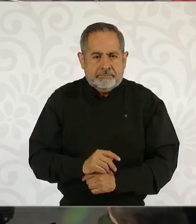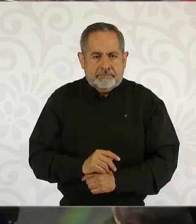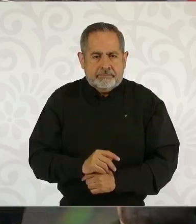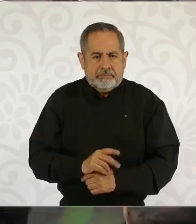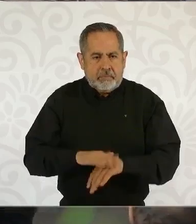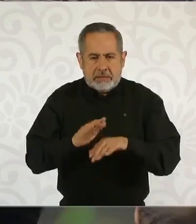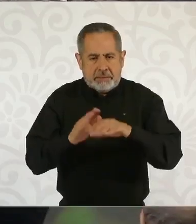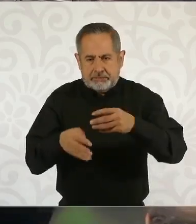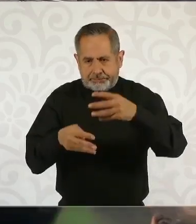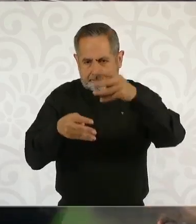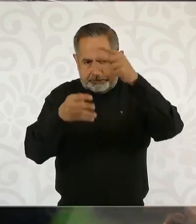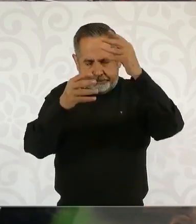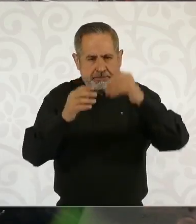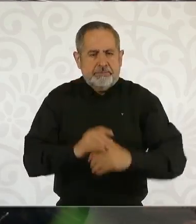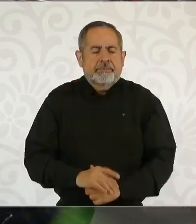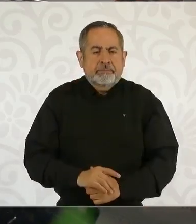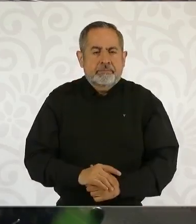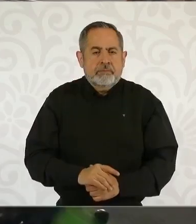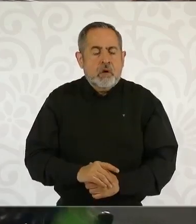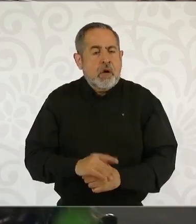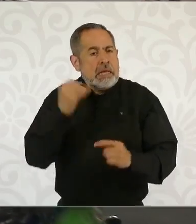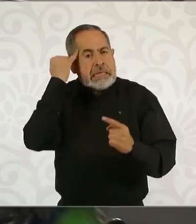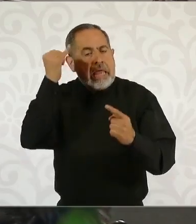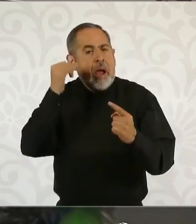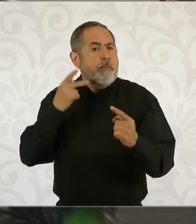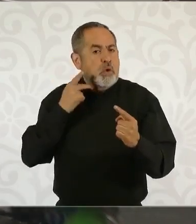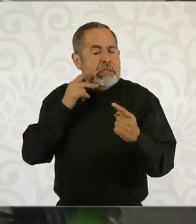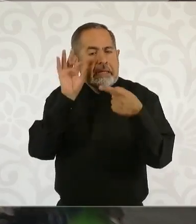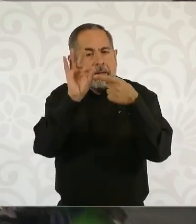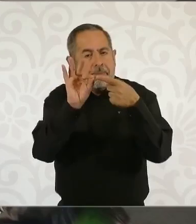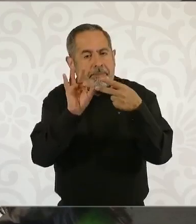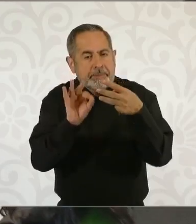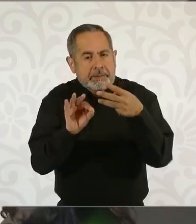Más adelante, por favor. Son los principios de política exterior.